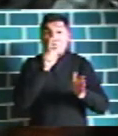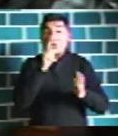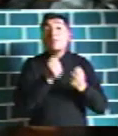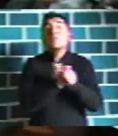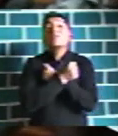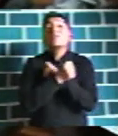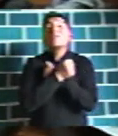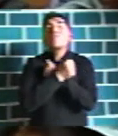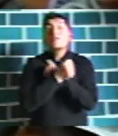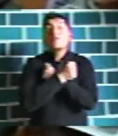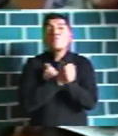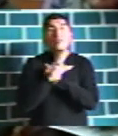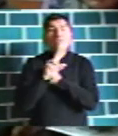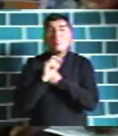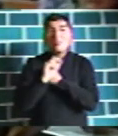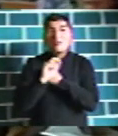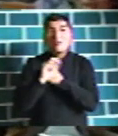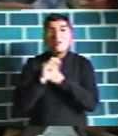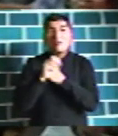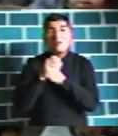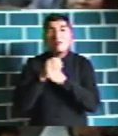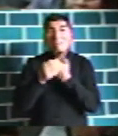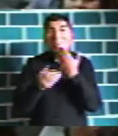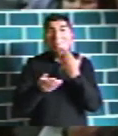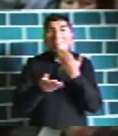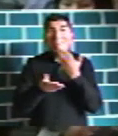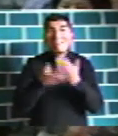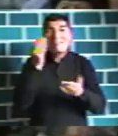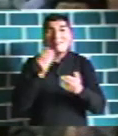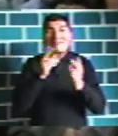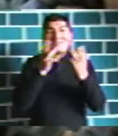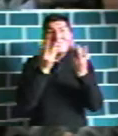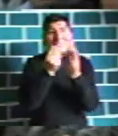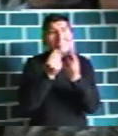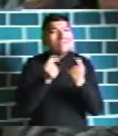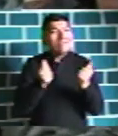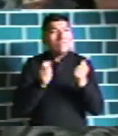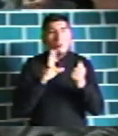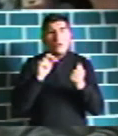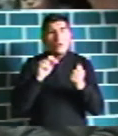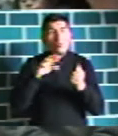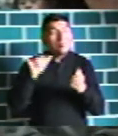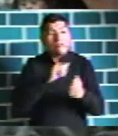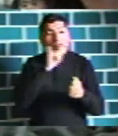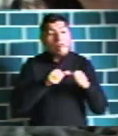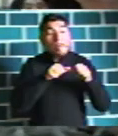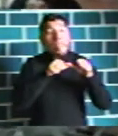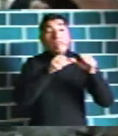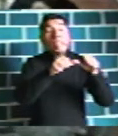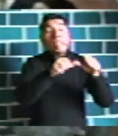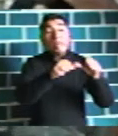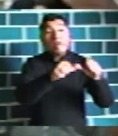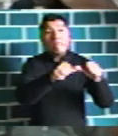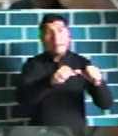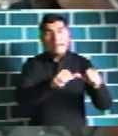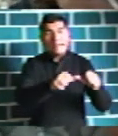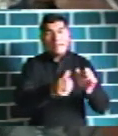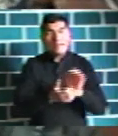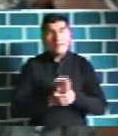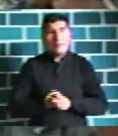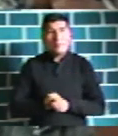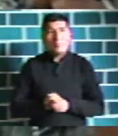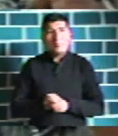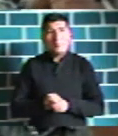amor que no es pasajero si no es permanente es eterno